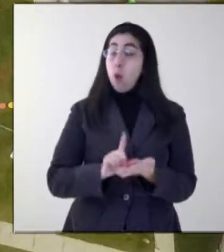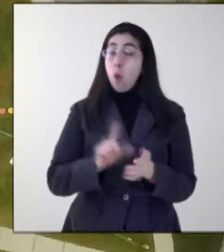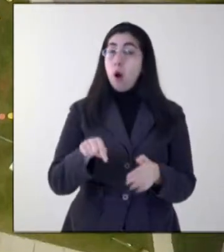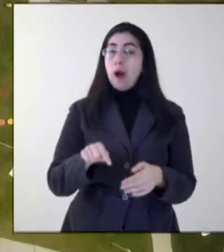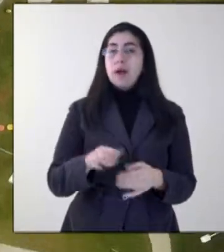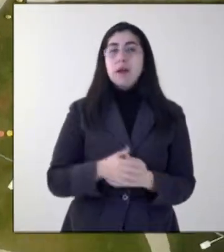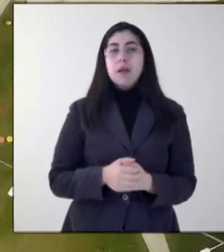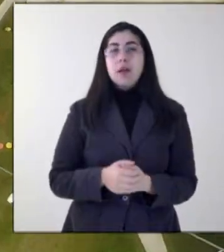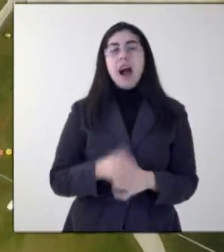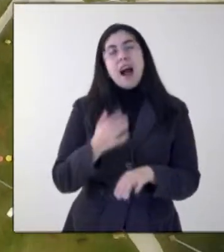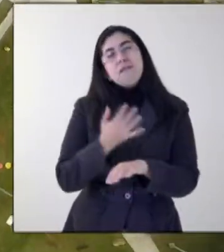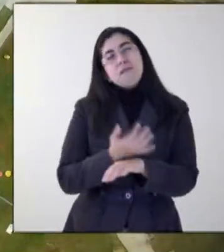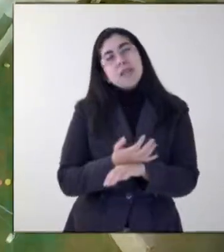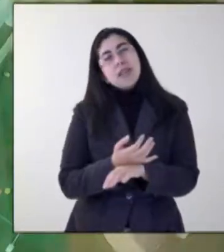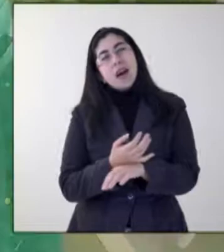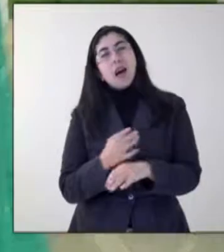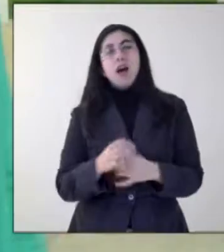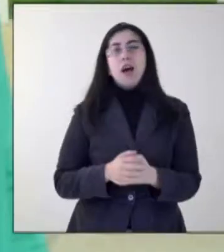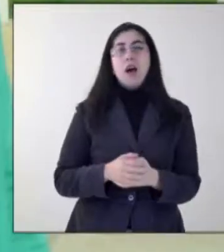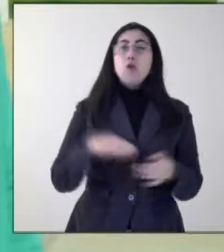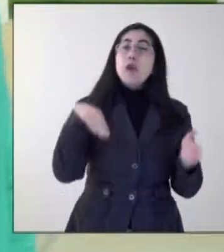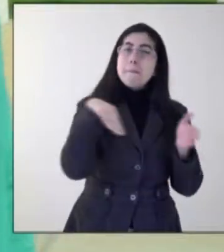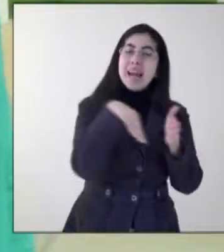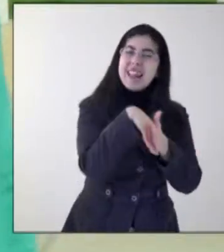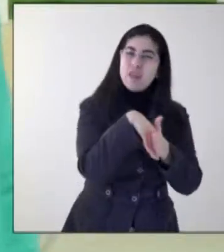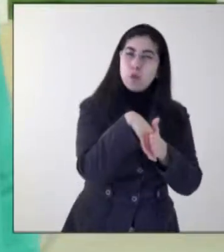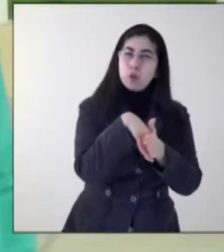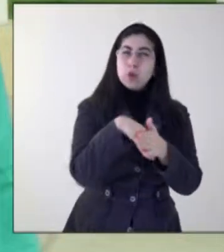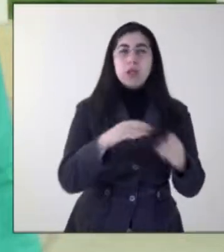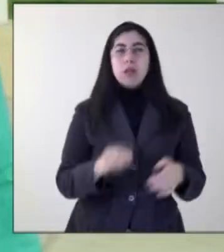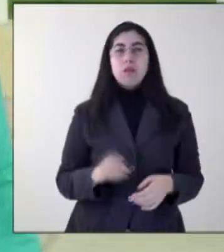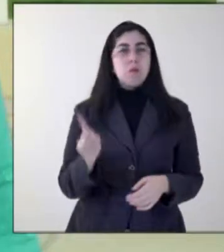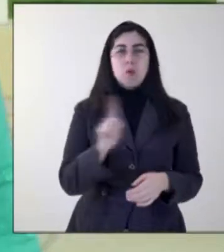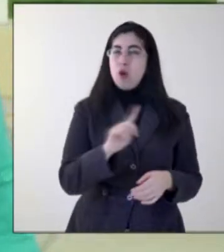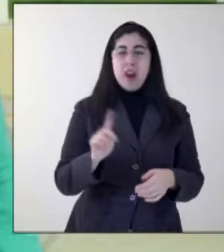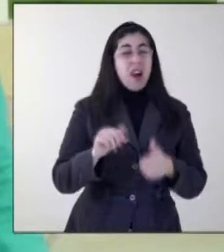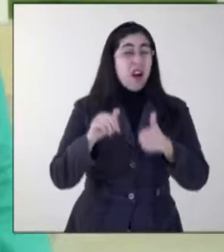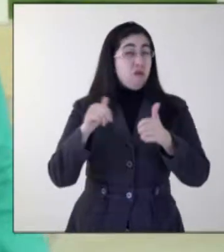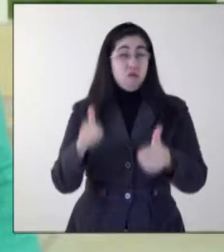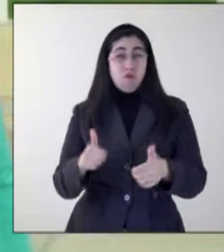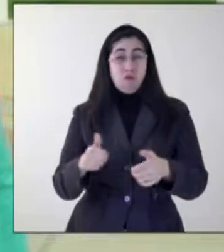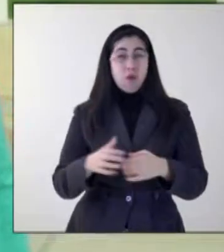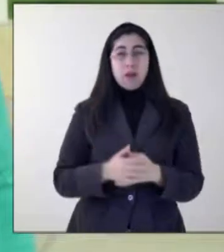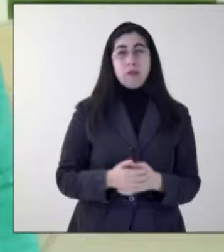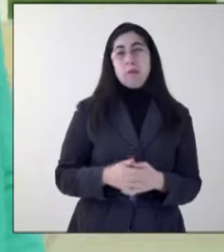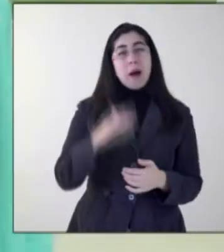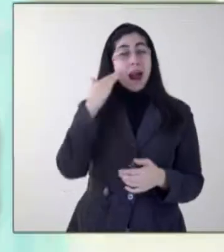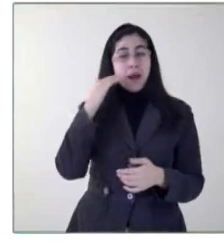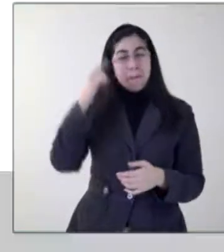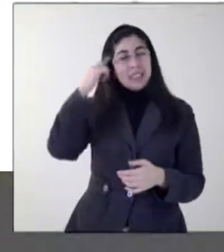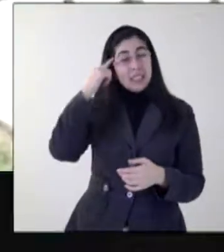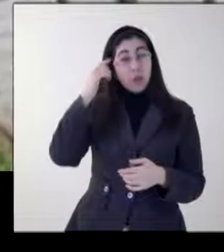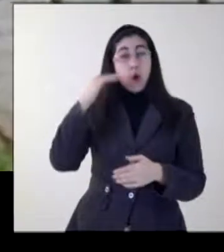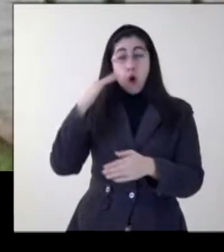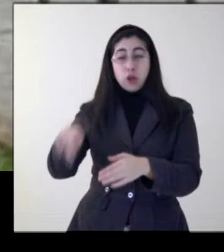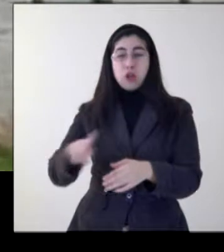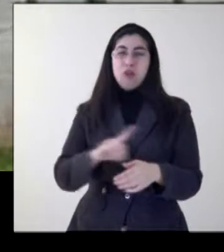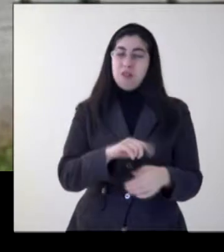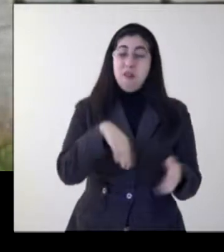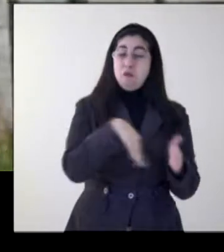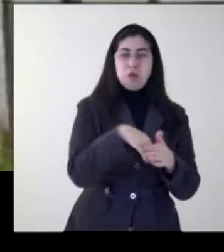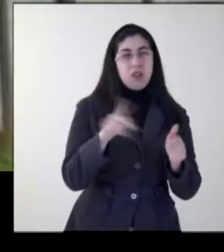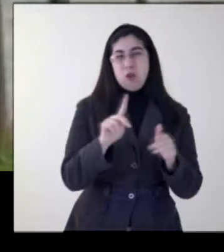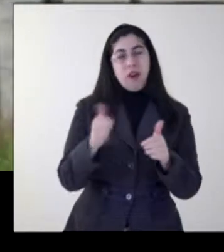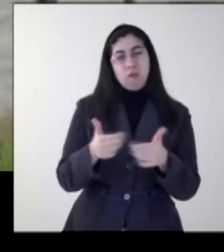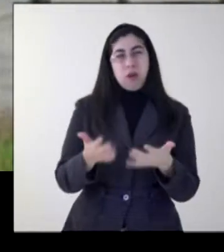estábamos era un terminal de bus, o sea que no había nada bueno como para el entorno de los niños, que era lo más que necesitábamos acá en el